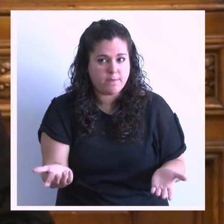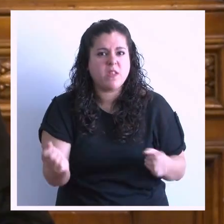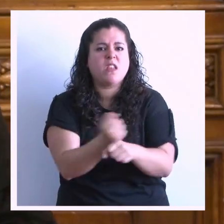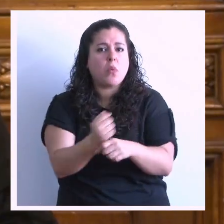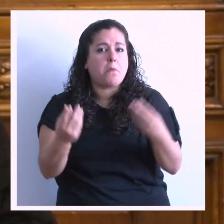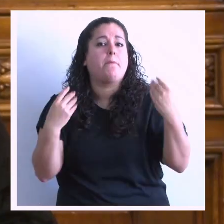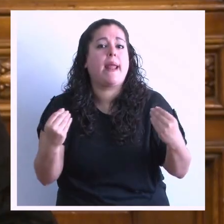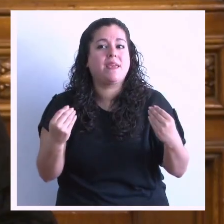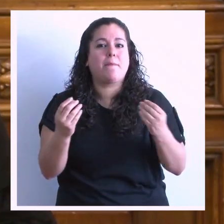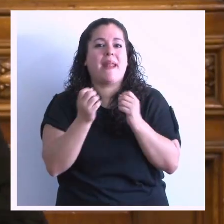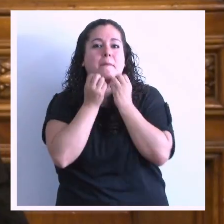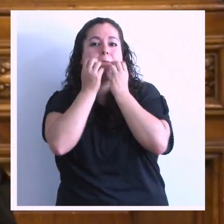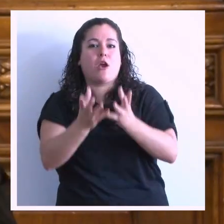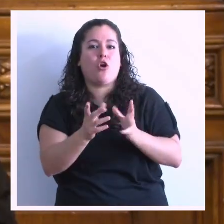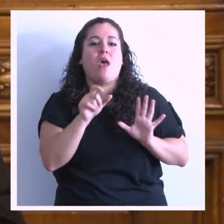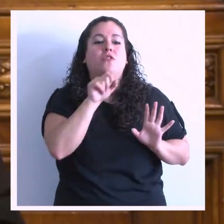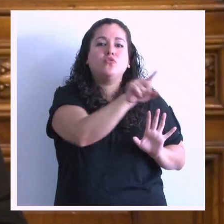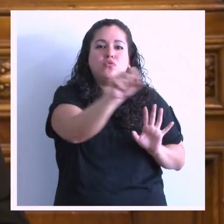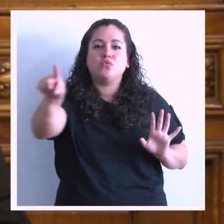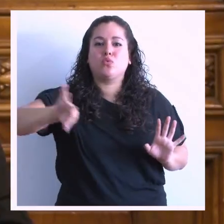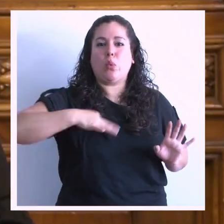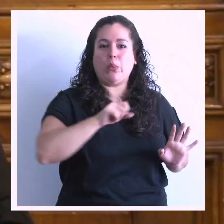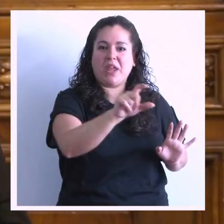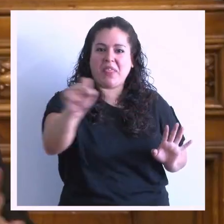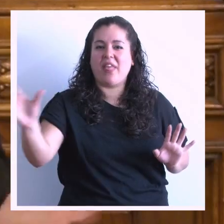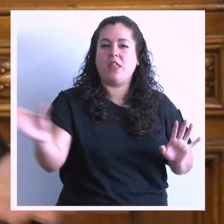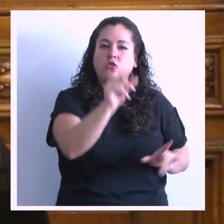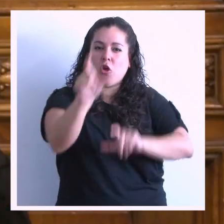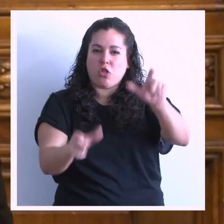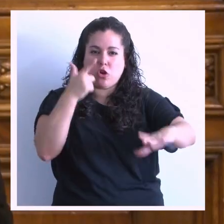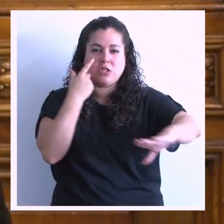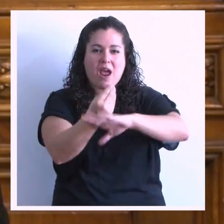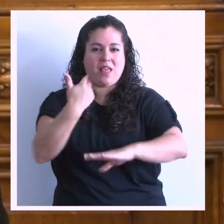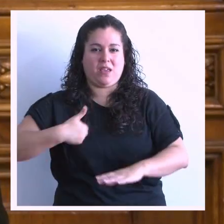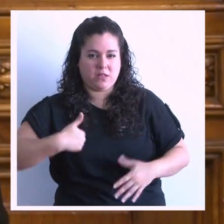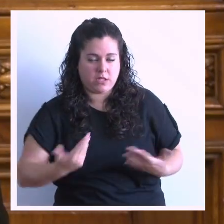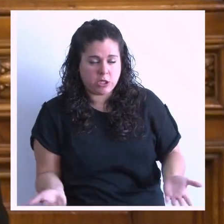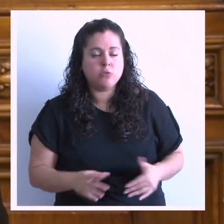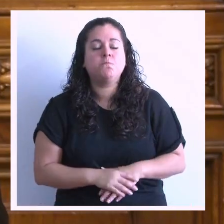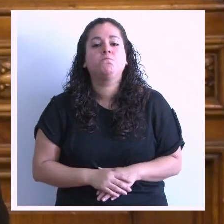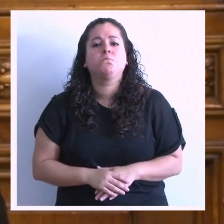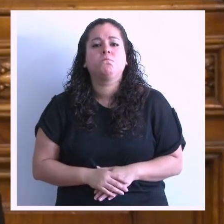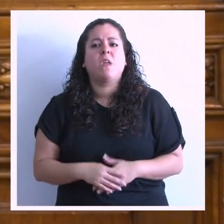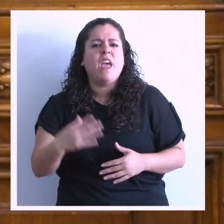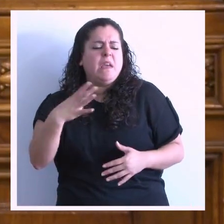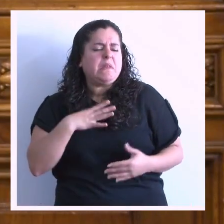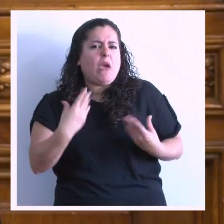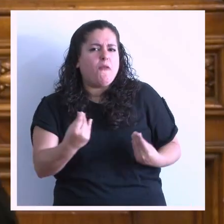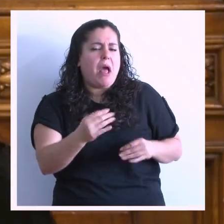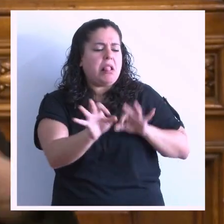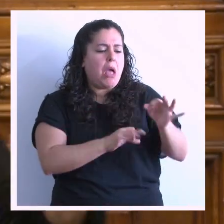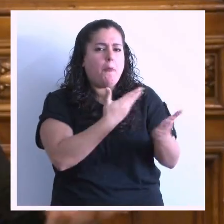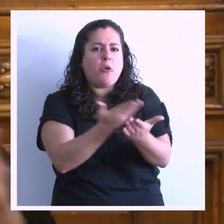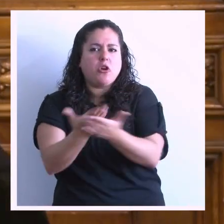¿Se apruebe para qué? Para poder mejorar su vida, la de todos los argentinos. ¿Qué es lo que falta en cada uno de los proyectos que nos contaron para que